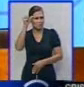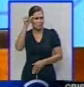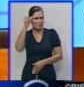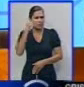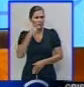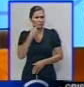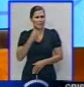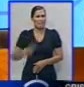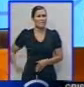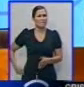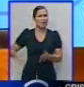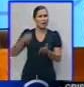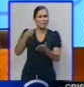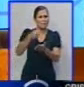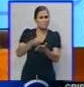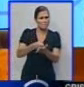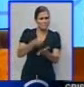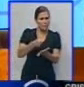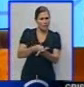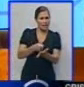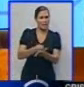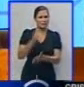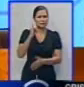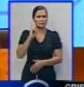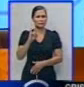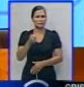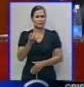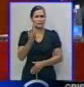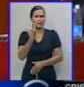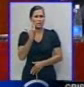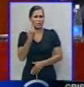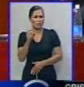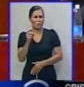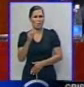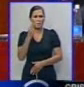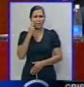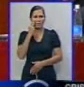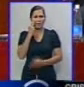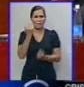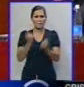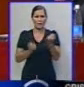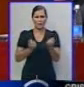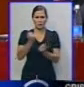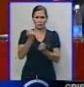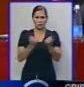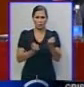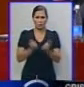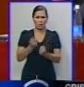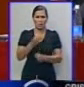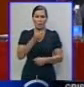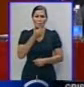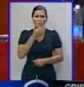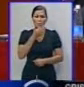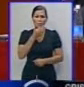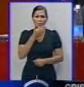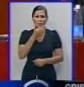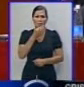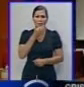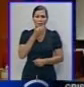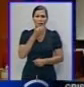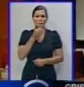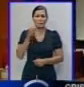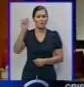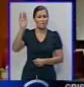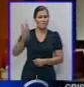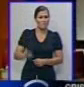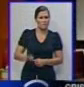que el presidente Obama y su secretario Geithner ha hecho sobre los bancos zombies. Si lo hace, los precios van a bajar. Si los